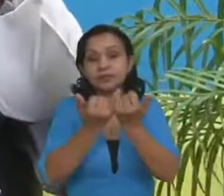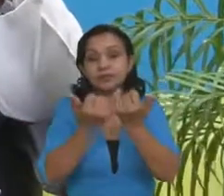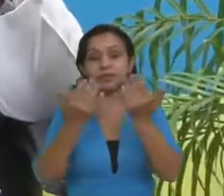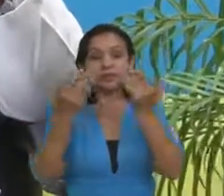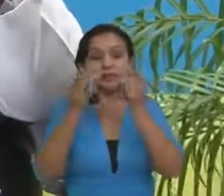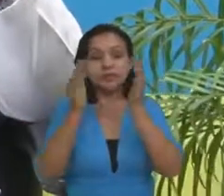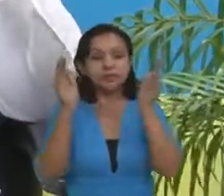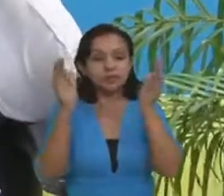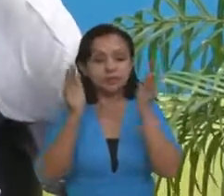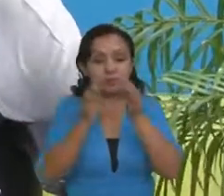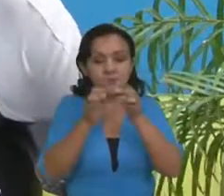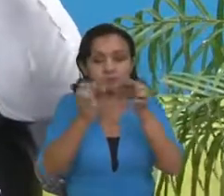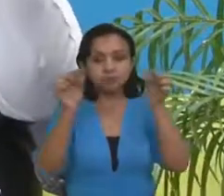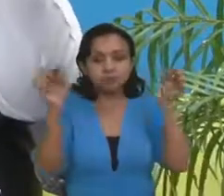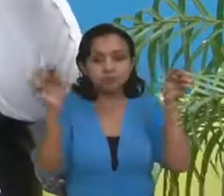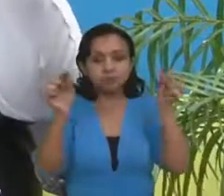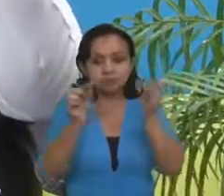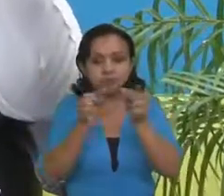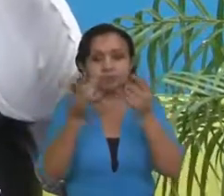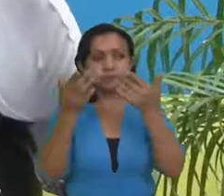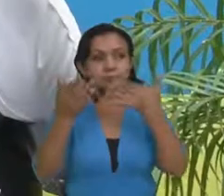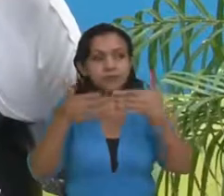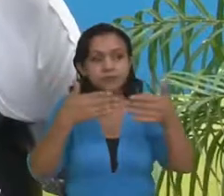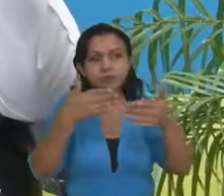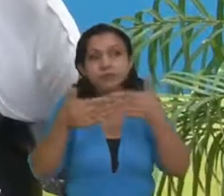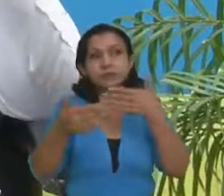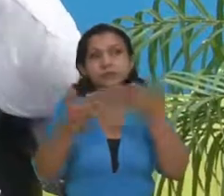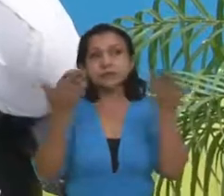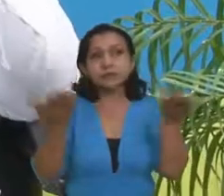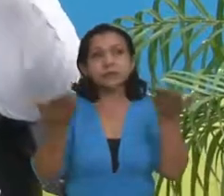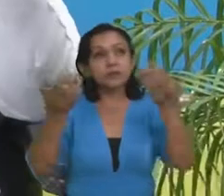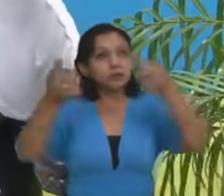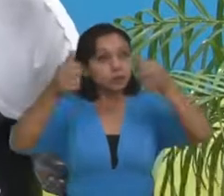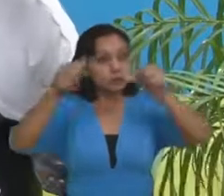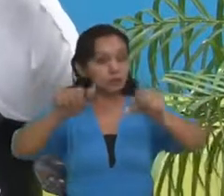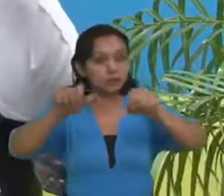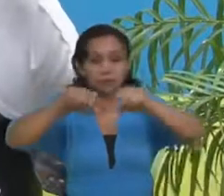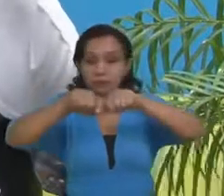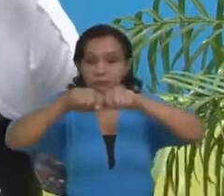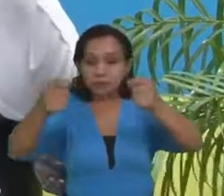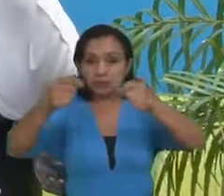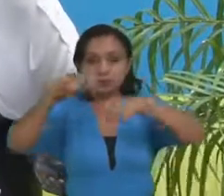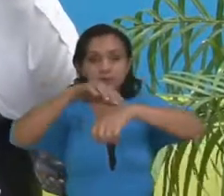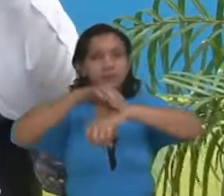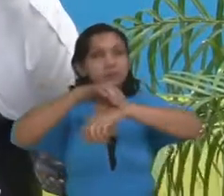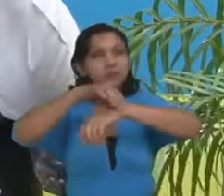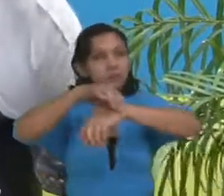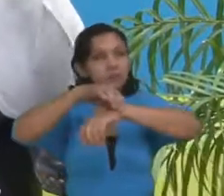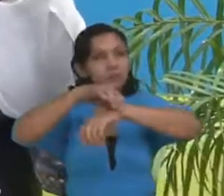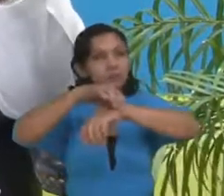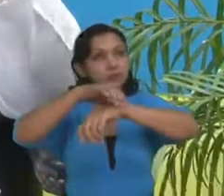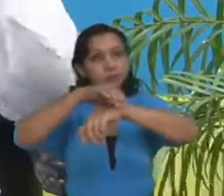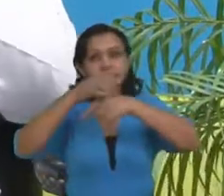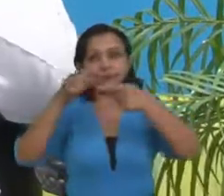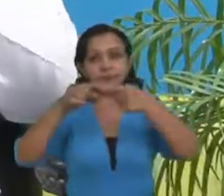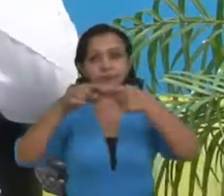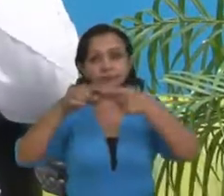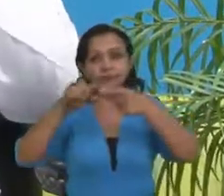grande, eso es independiente, ¿de acuerdo? Está fracturado el hueso. El